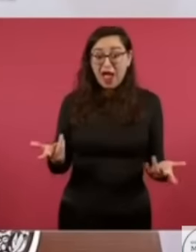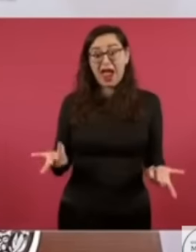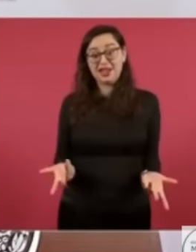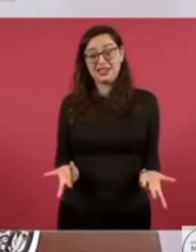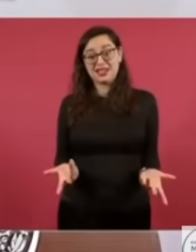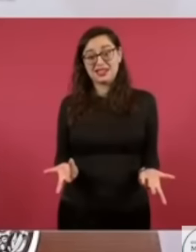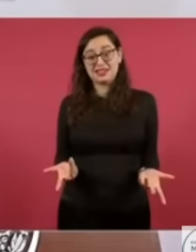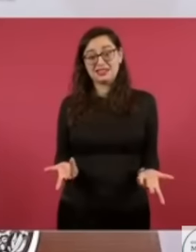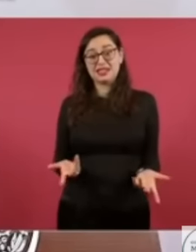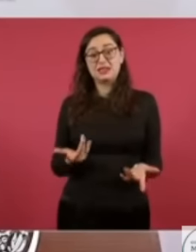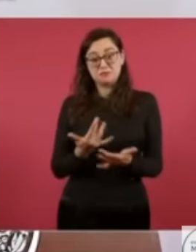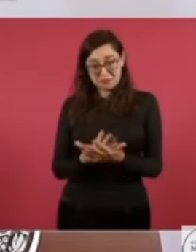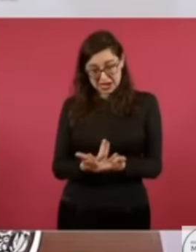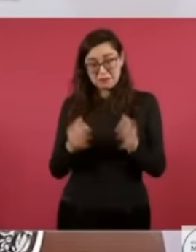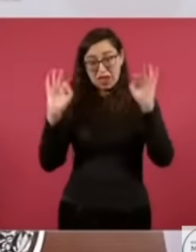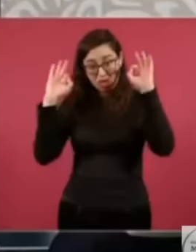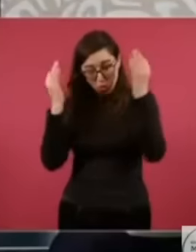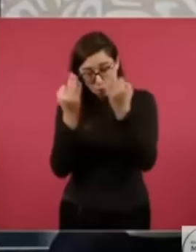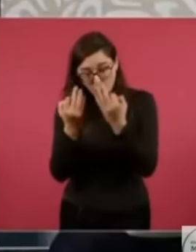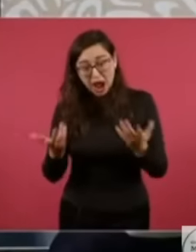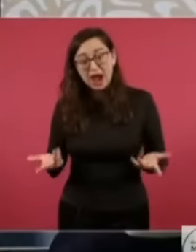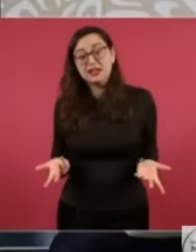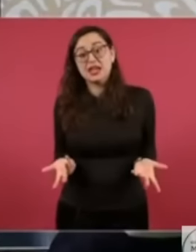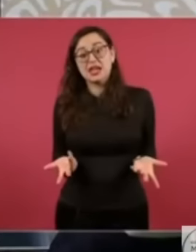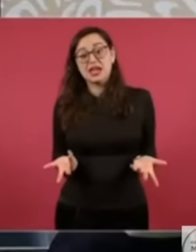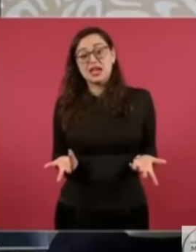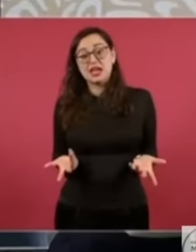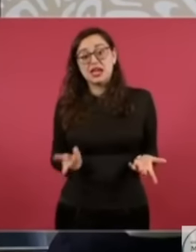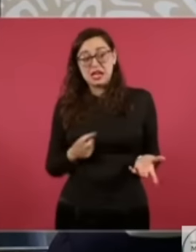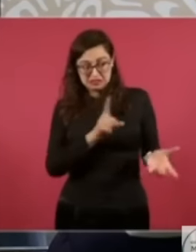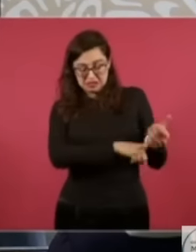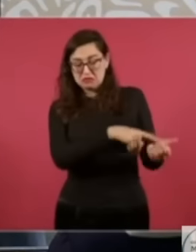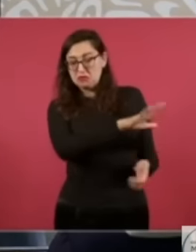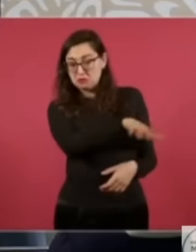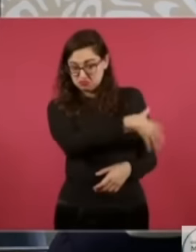tantito. Aprovechando que está el almirante. Sí. Mientras las ponen.